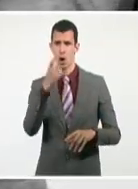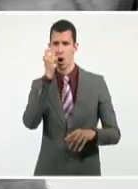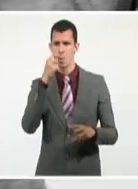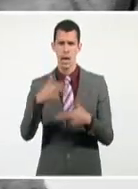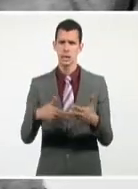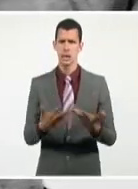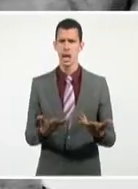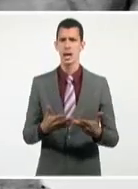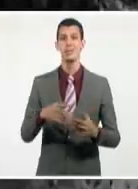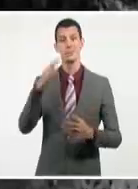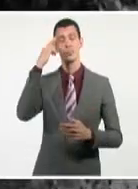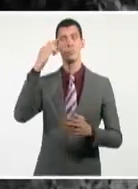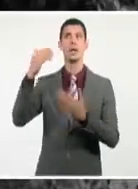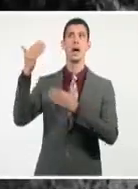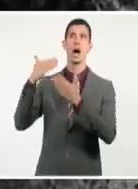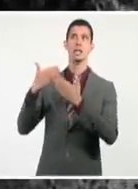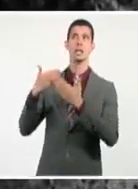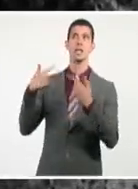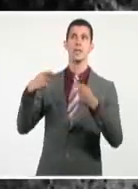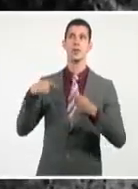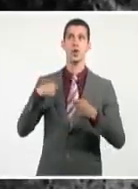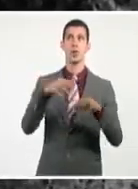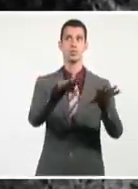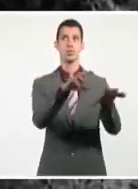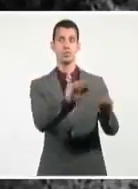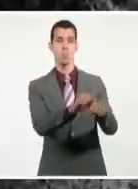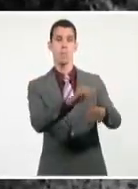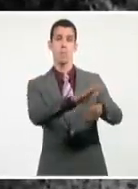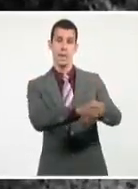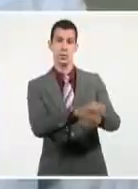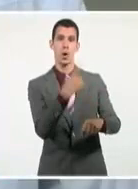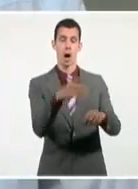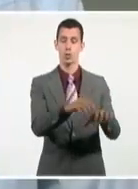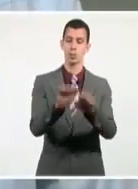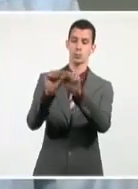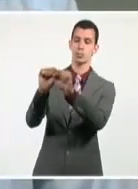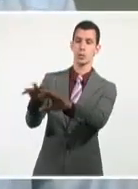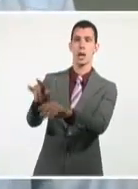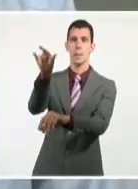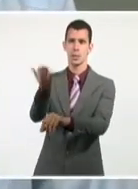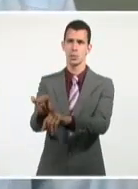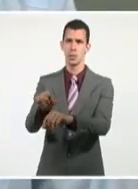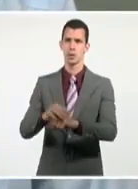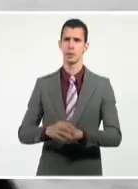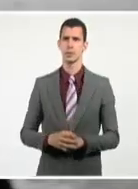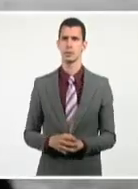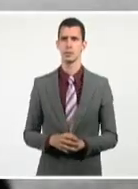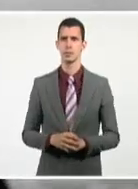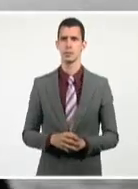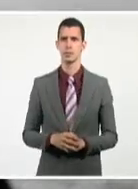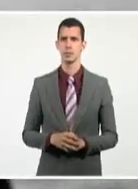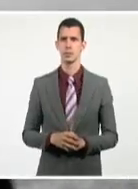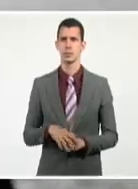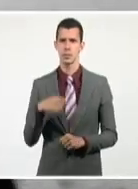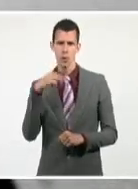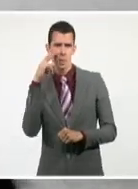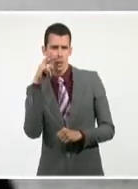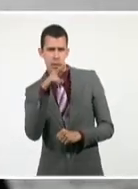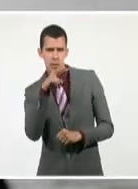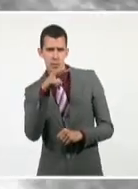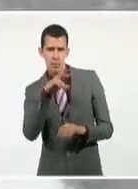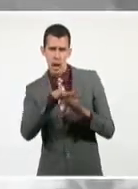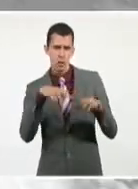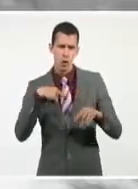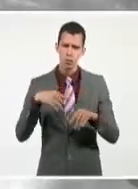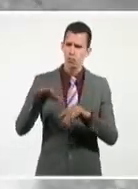cumplió la orden de entregar los prisioneros a las autoridades en tierra. Fui hasta Surgidero de Batabanó, desembarqué los tres